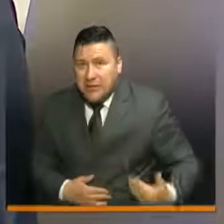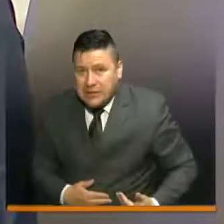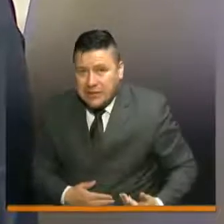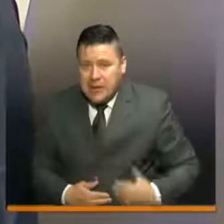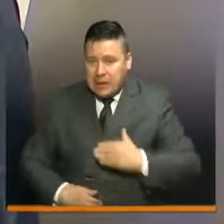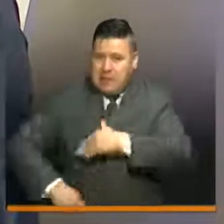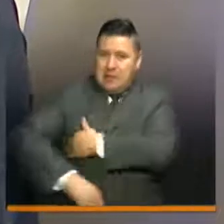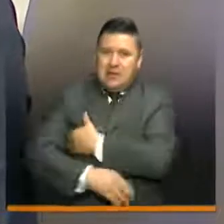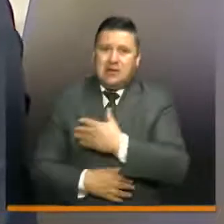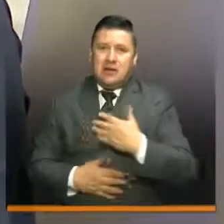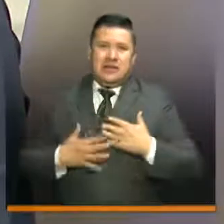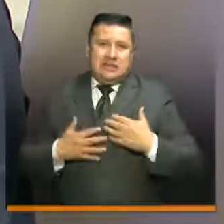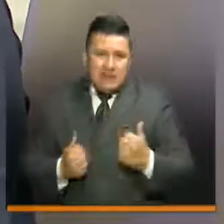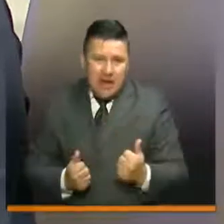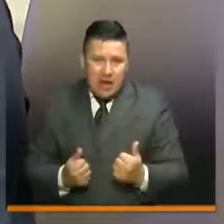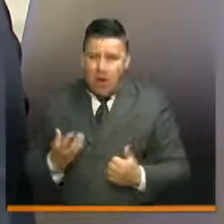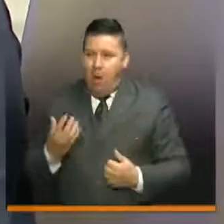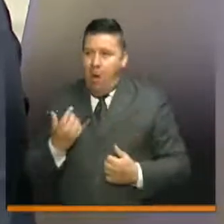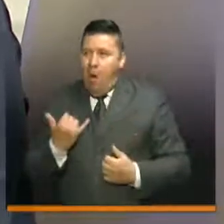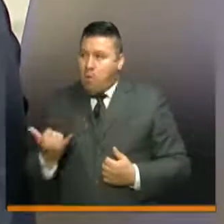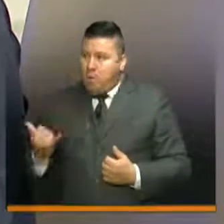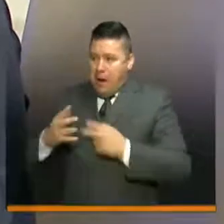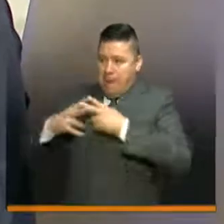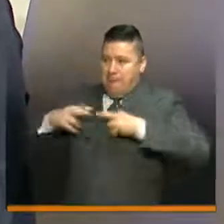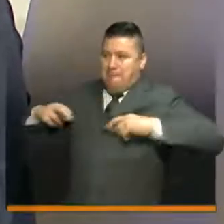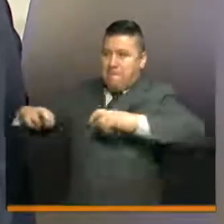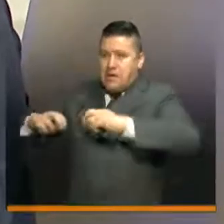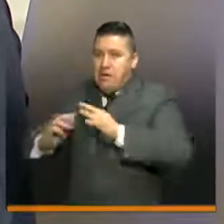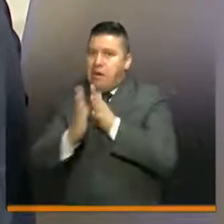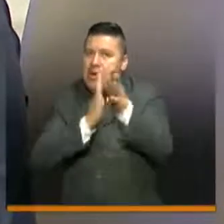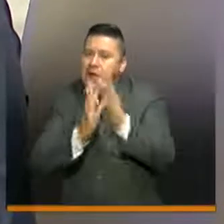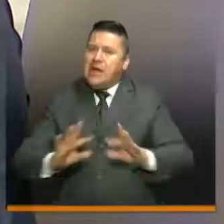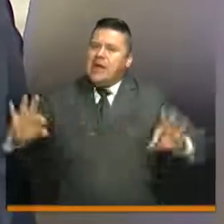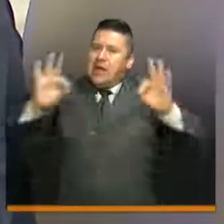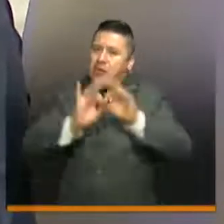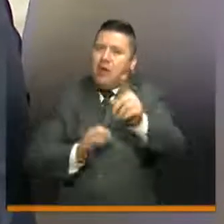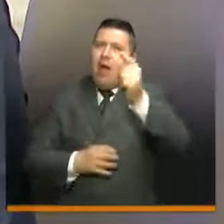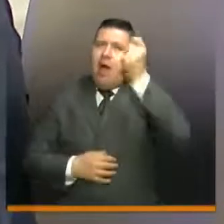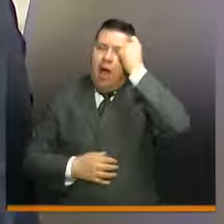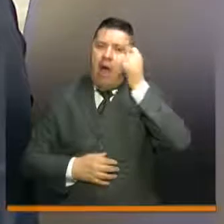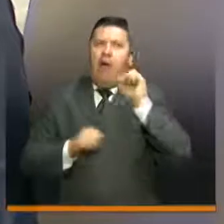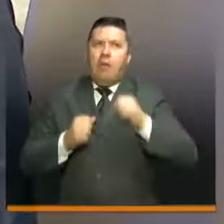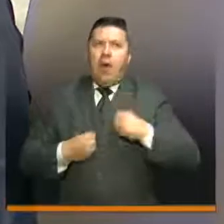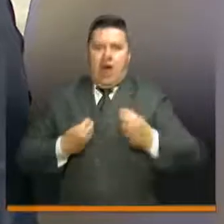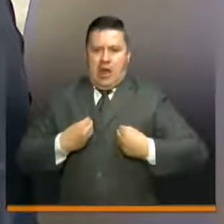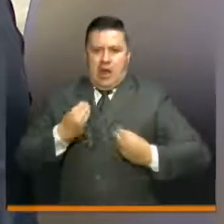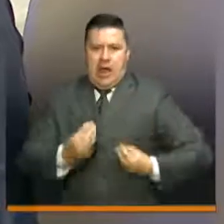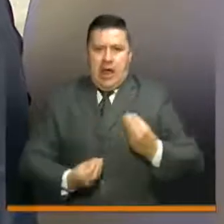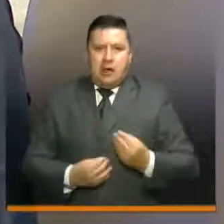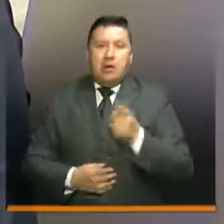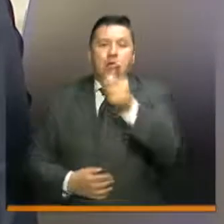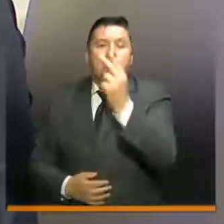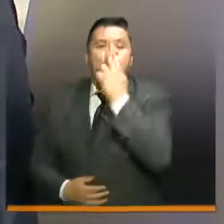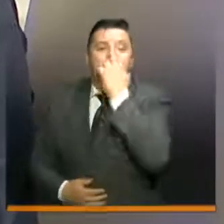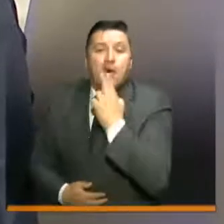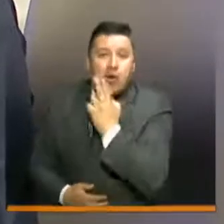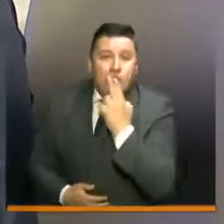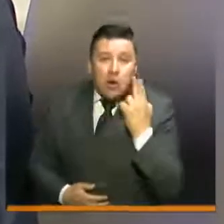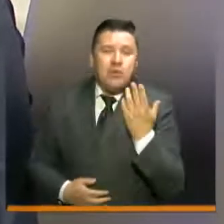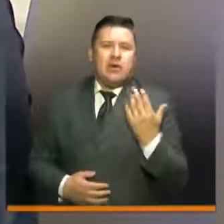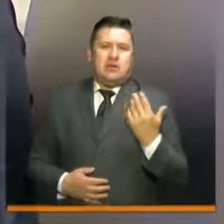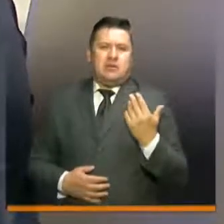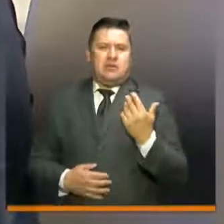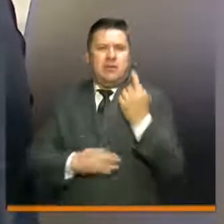al ministro de Salud y a los otros colegas en esta mesa, es importante lo que usted pueda hacer, el cumplimiento de